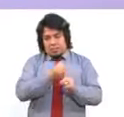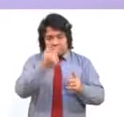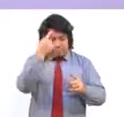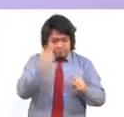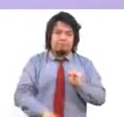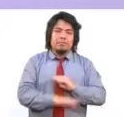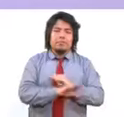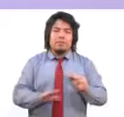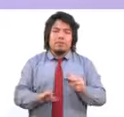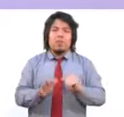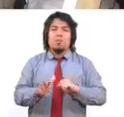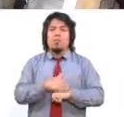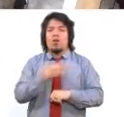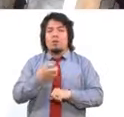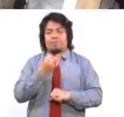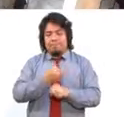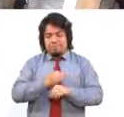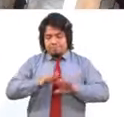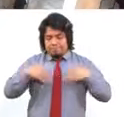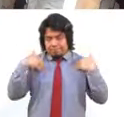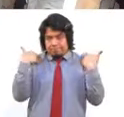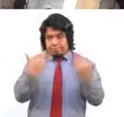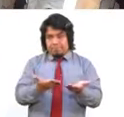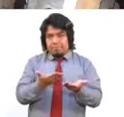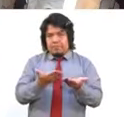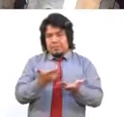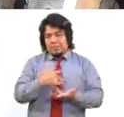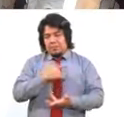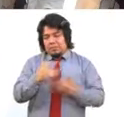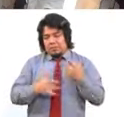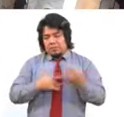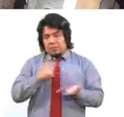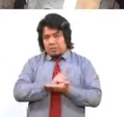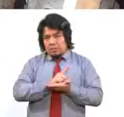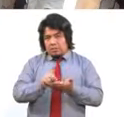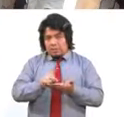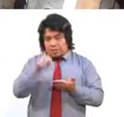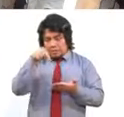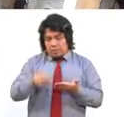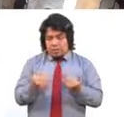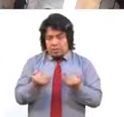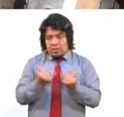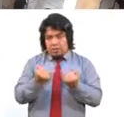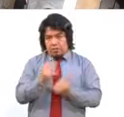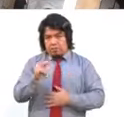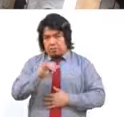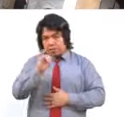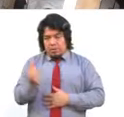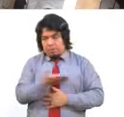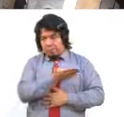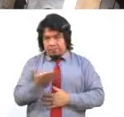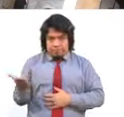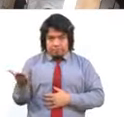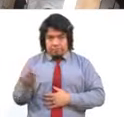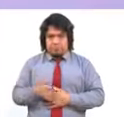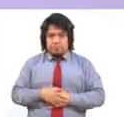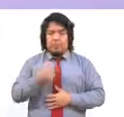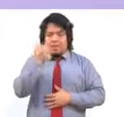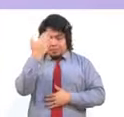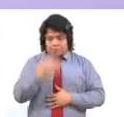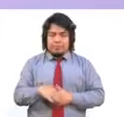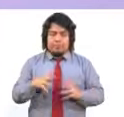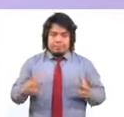que, por ende, generan confianza en el Estado de Derecho y en la Casa de Justicia de todas y todos. Es una lucha